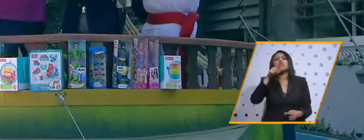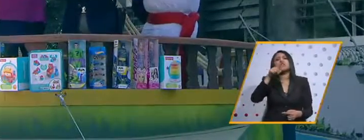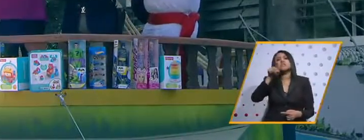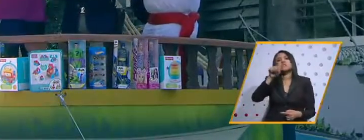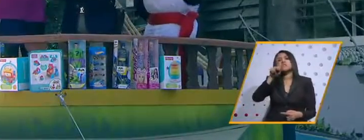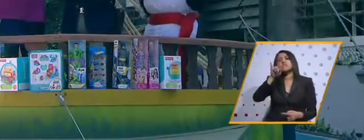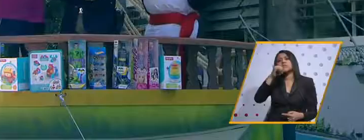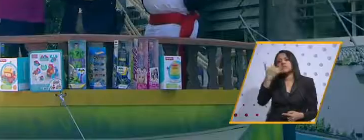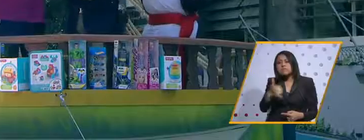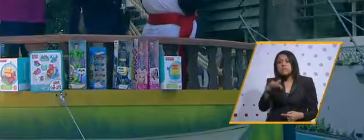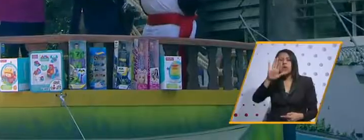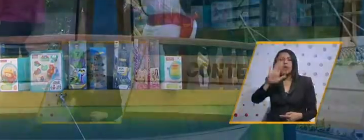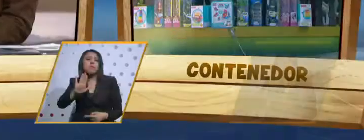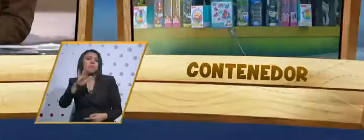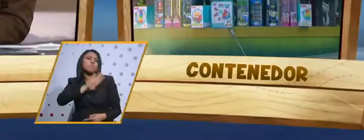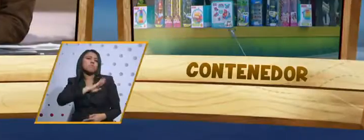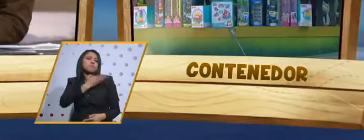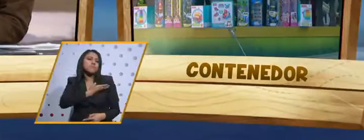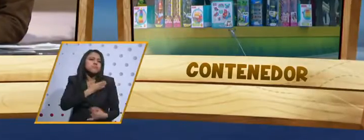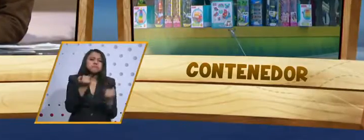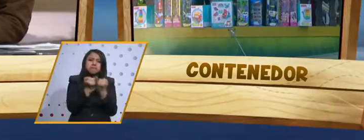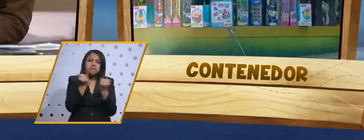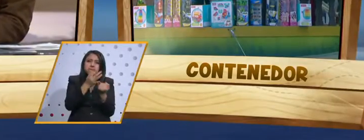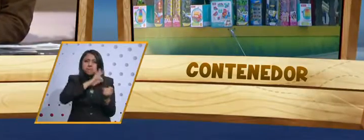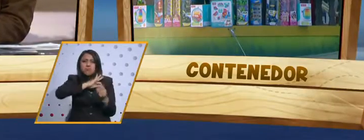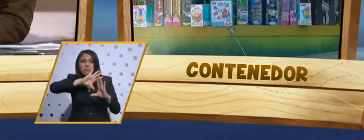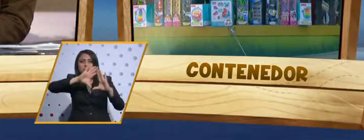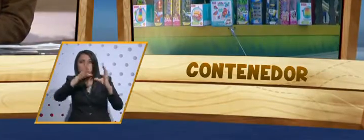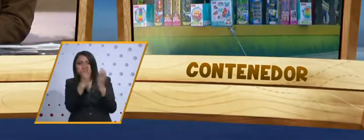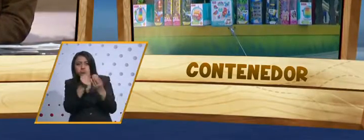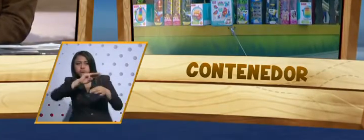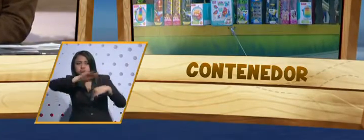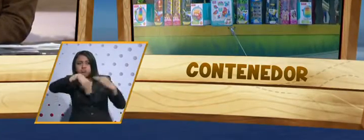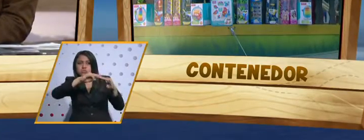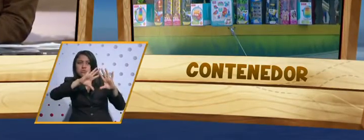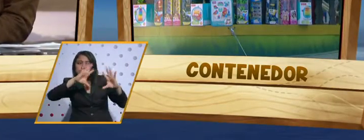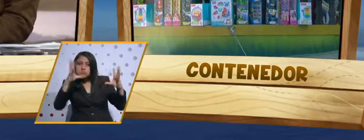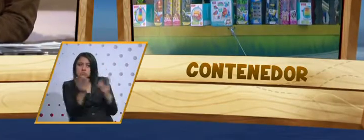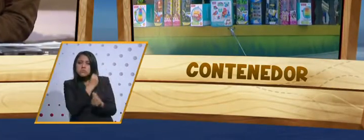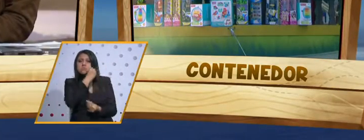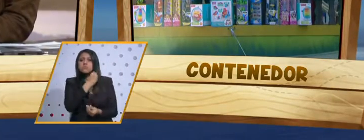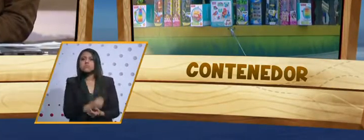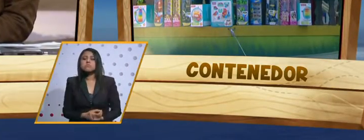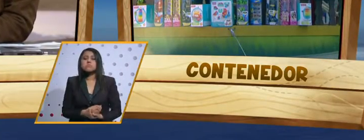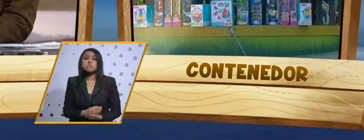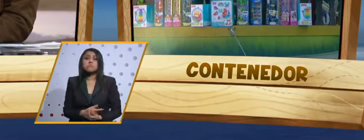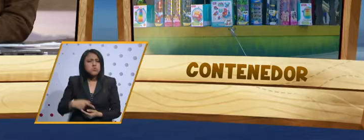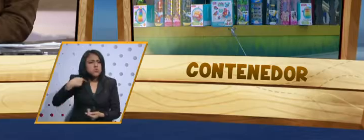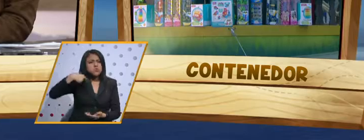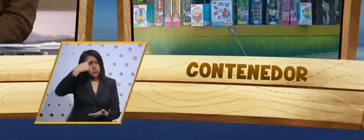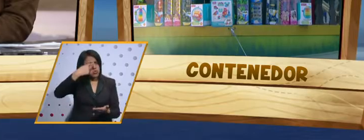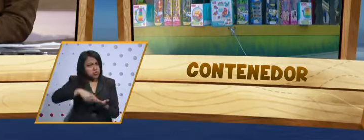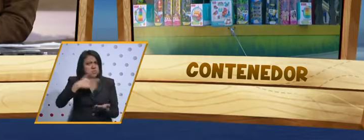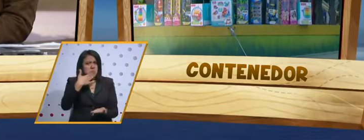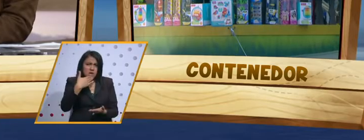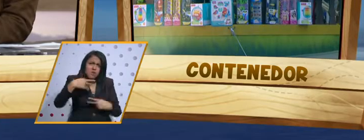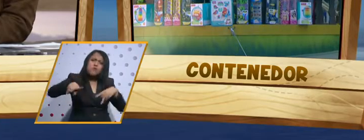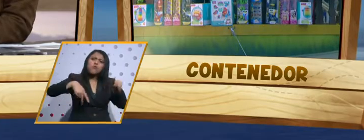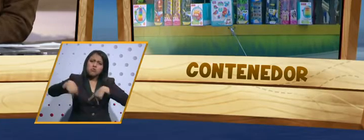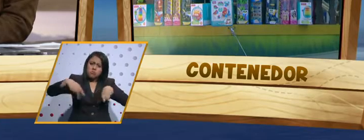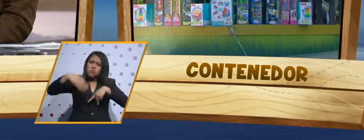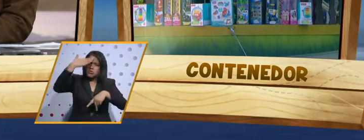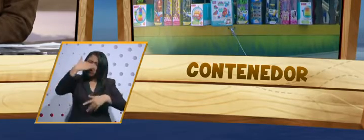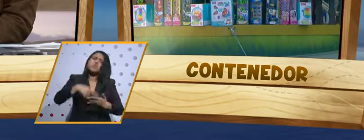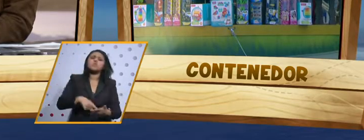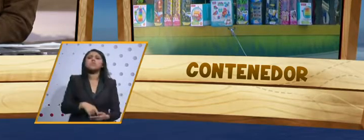españoles son buenísimos. Jugando fútbol traen el tiquitaca, han sido campeones del mundo, el Barcelona, el Real Madrid. Esquimio Olé no puede ser malo jugando fútbol, no le hagas caso al doctor.